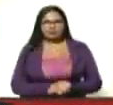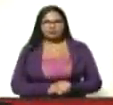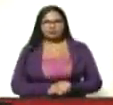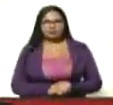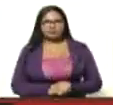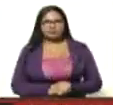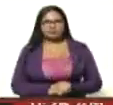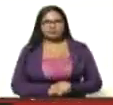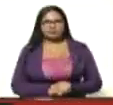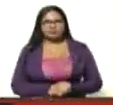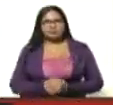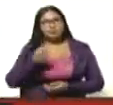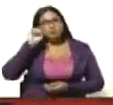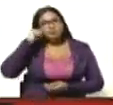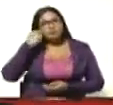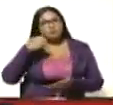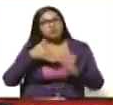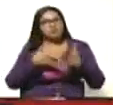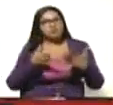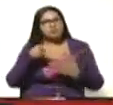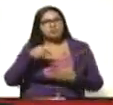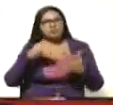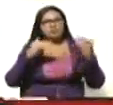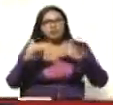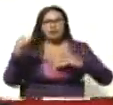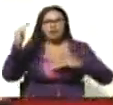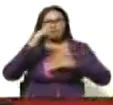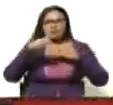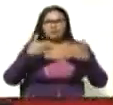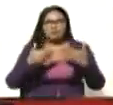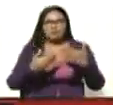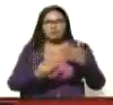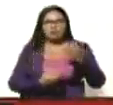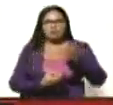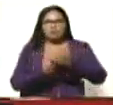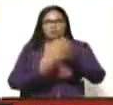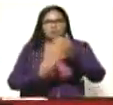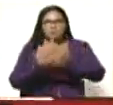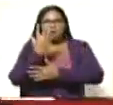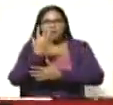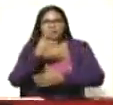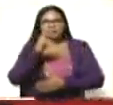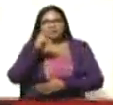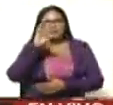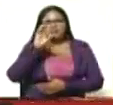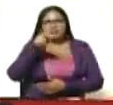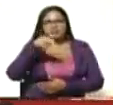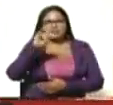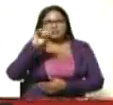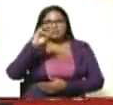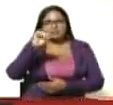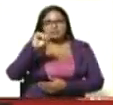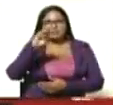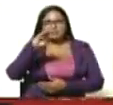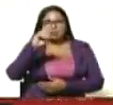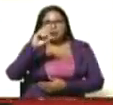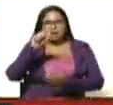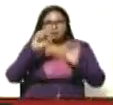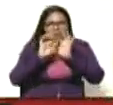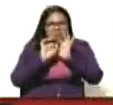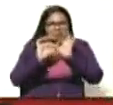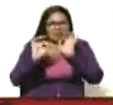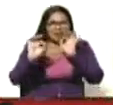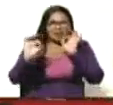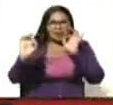Chimborazo, recordamos, es el más alto volcán inactivo del Ecuador, el punto más alejado del centro